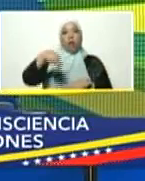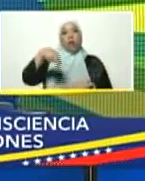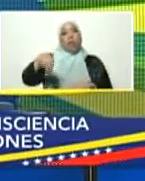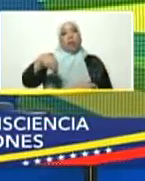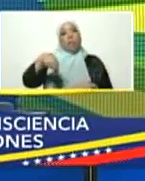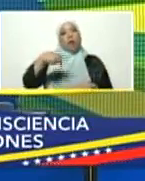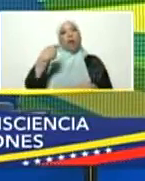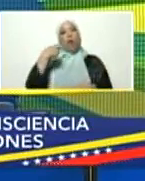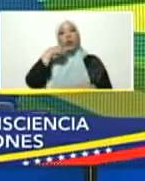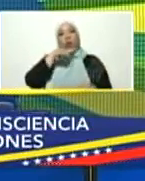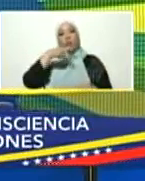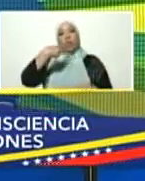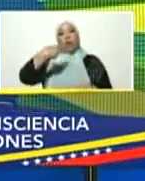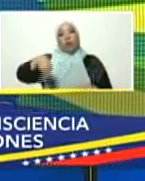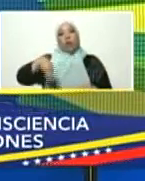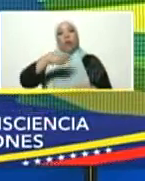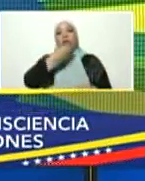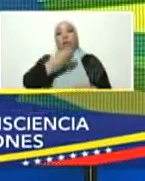Los últimos cinco trimestres.